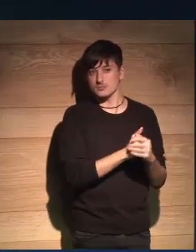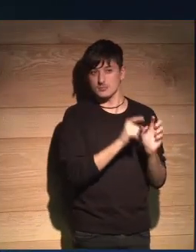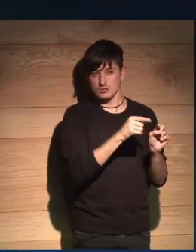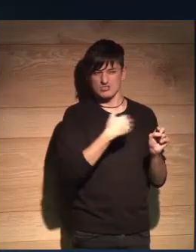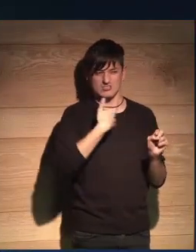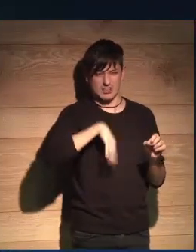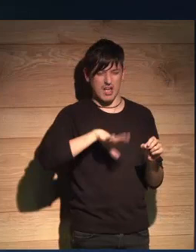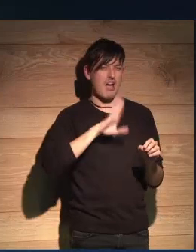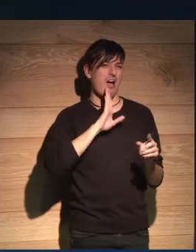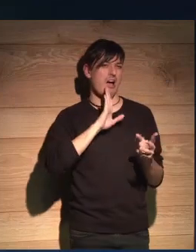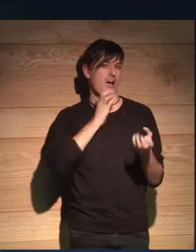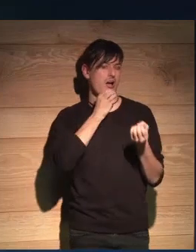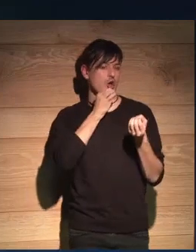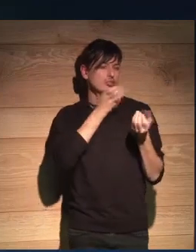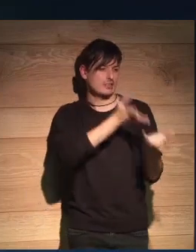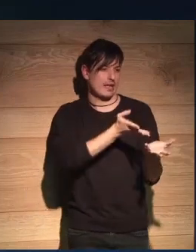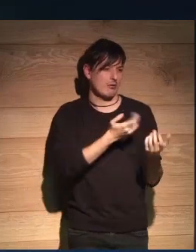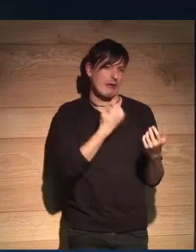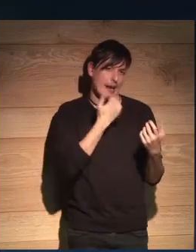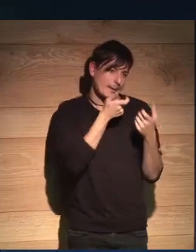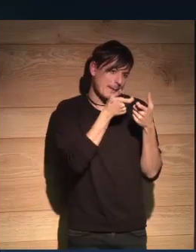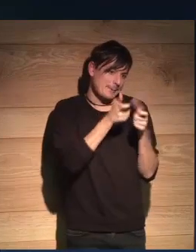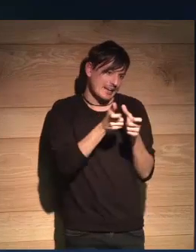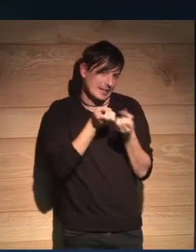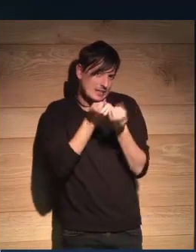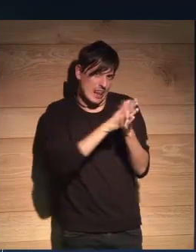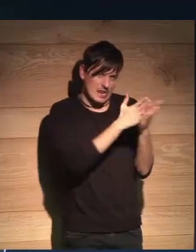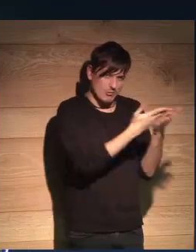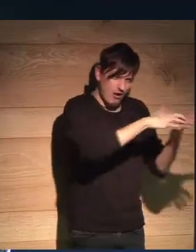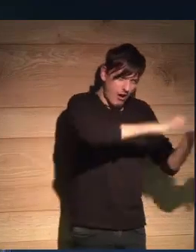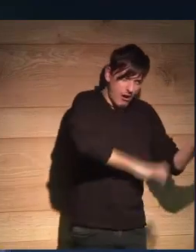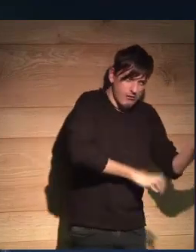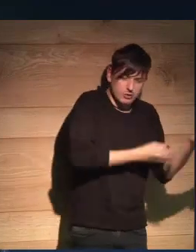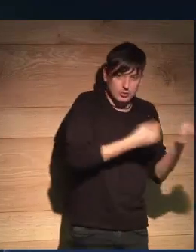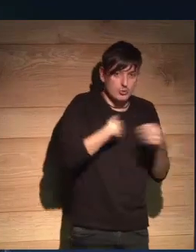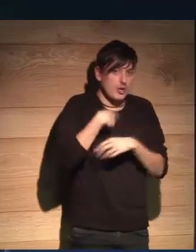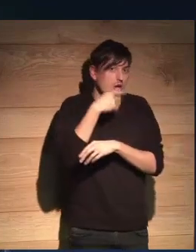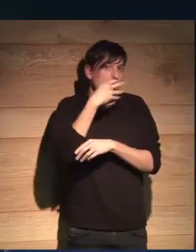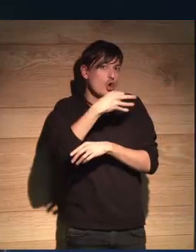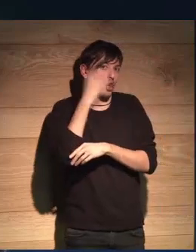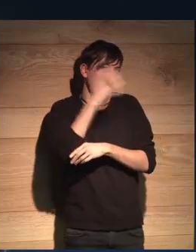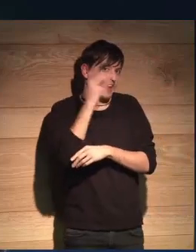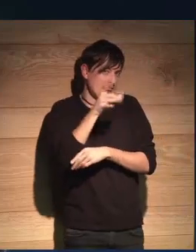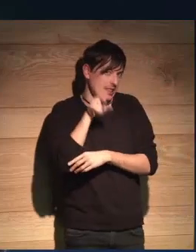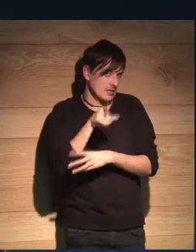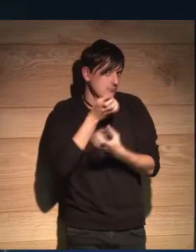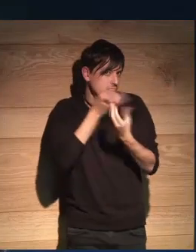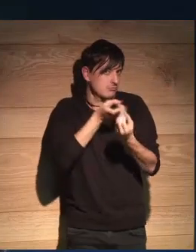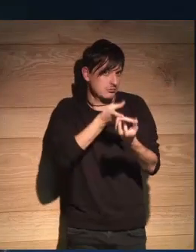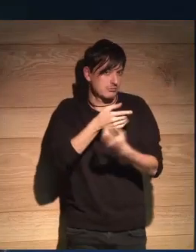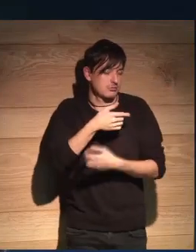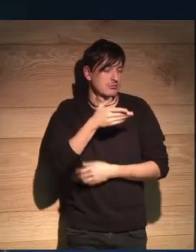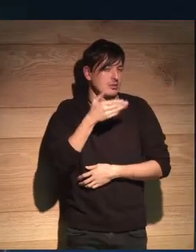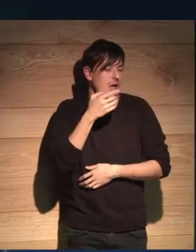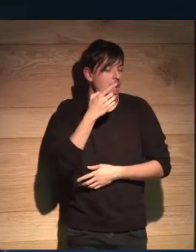lo conté, o parte de eso, ¿no? El libro ya está muy desarrollado, lo conté en una conferencia. Y a veces no nos damos